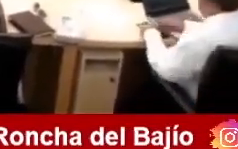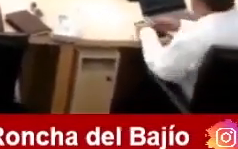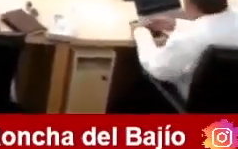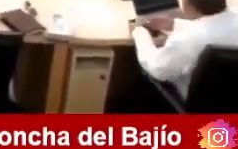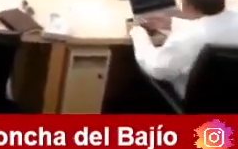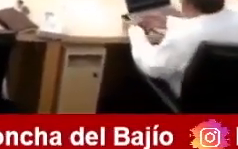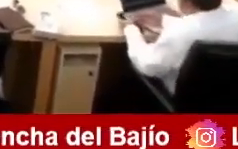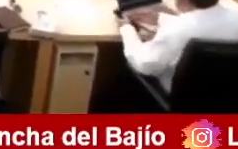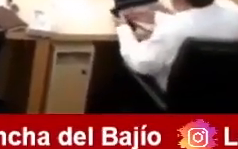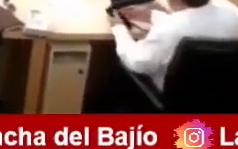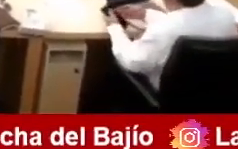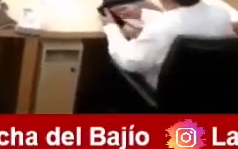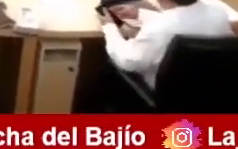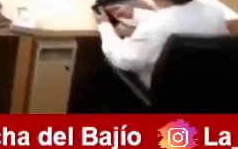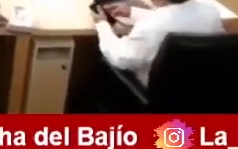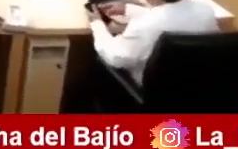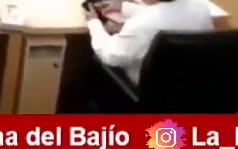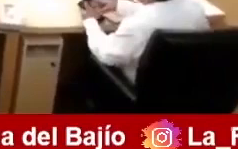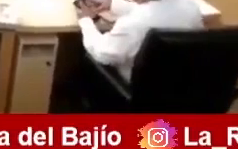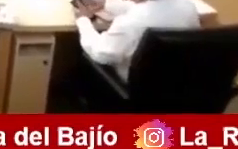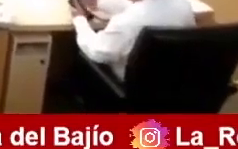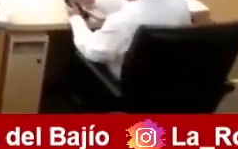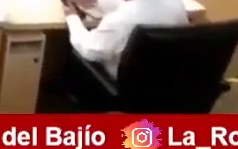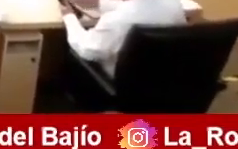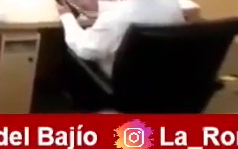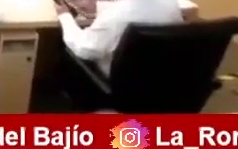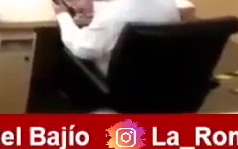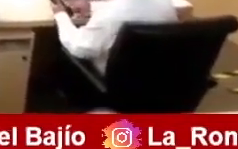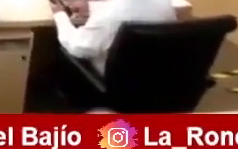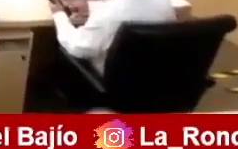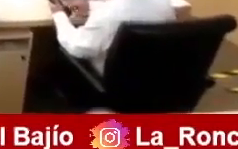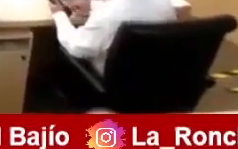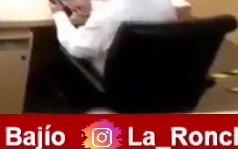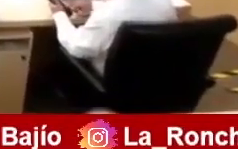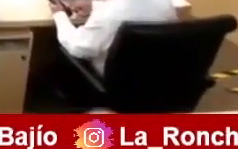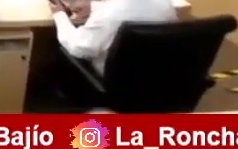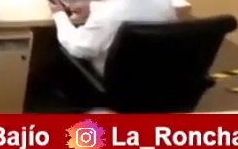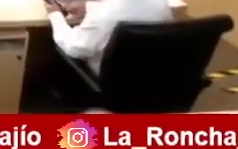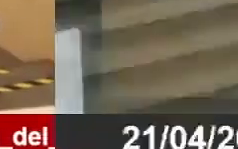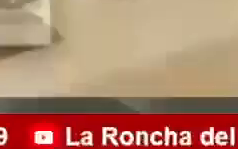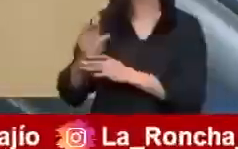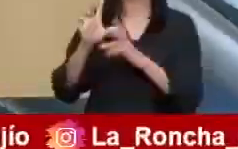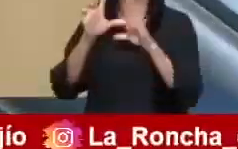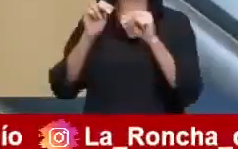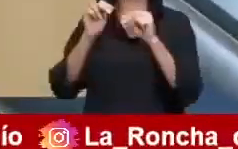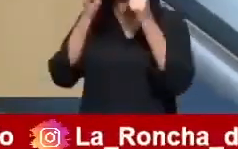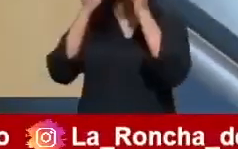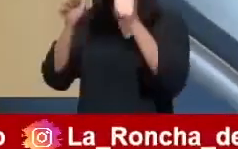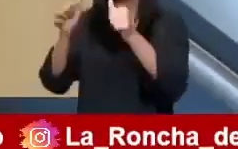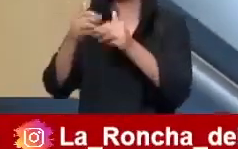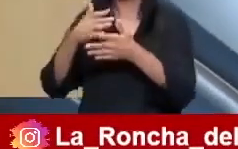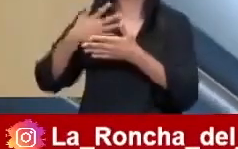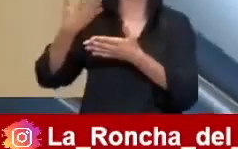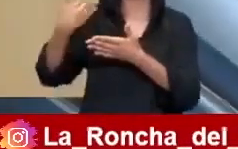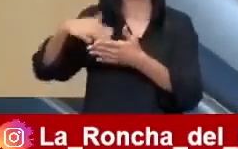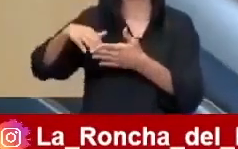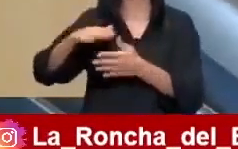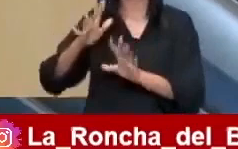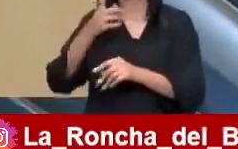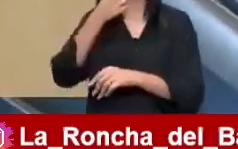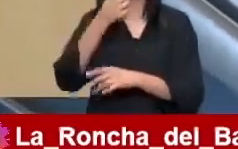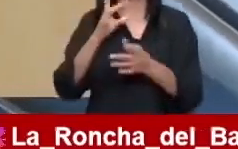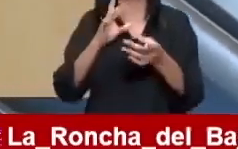los impactos positivos beneficios y oportunidades para dicha población hemos hablado con anterioridad